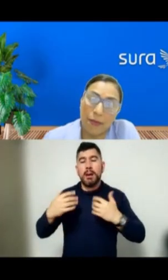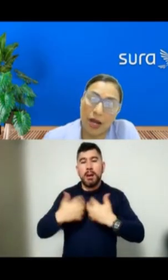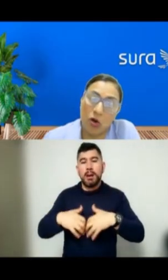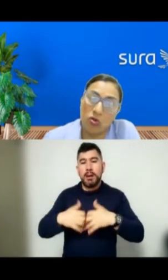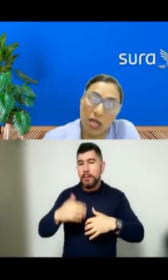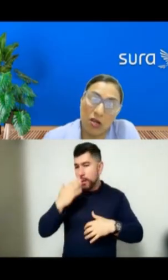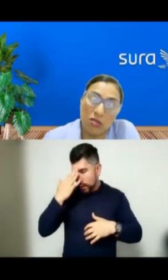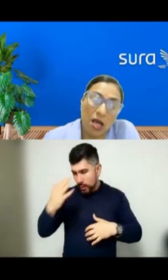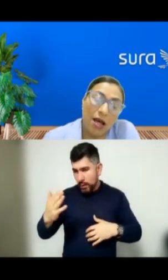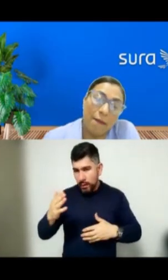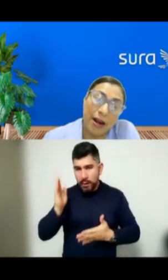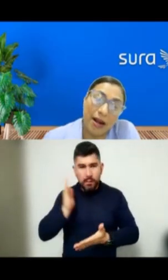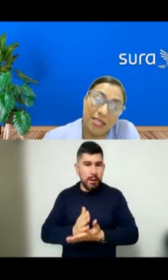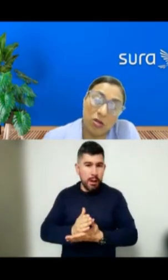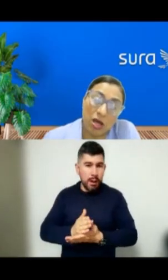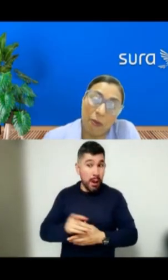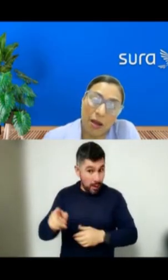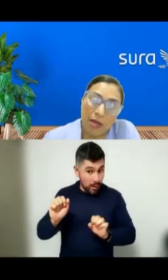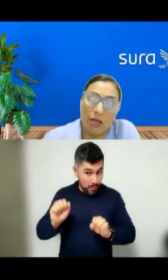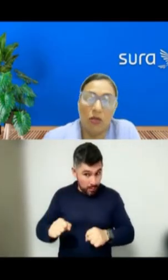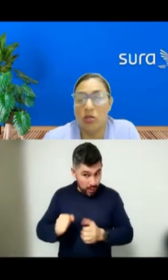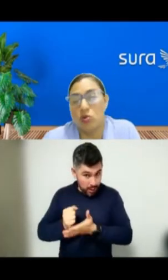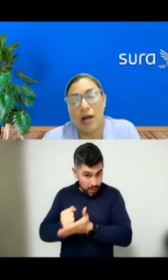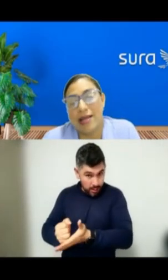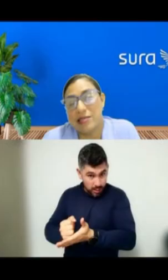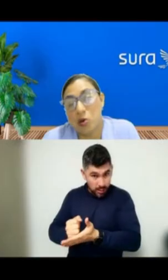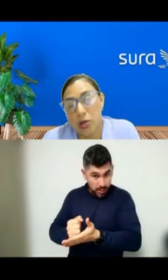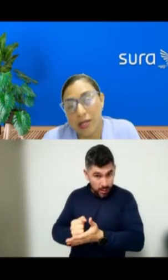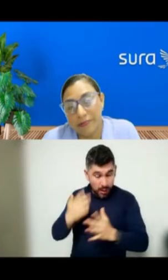para yo prestar primeros auxilios? Para el lesionado y